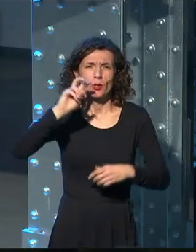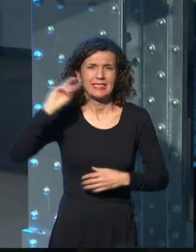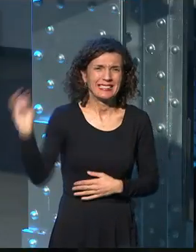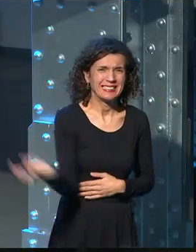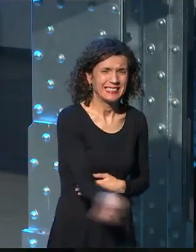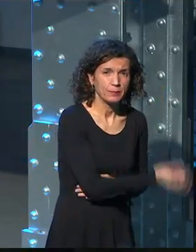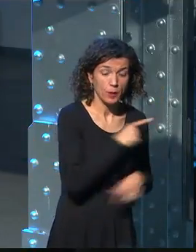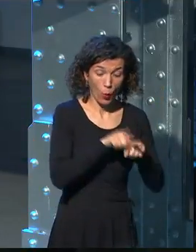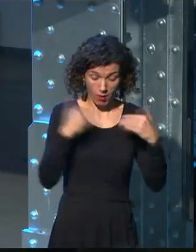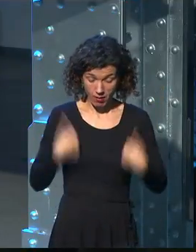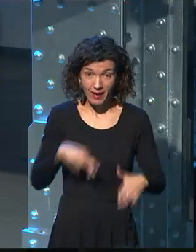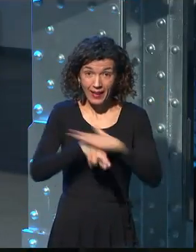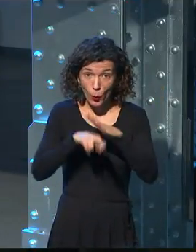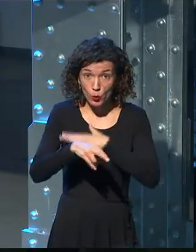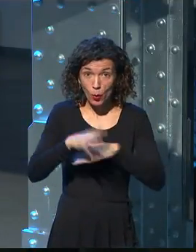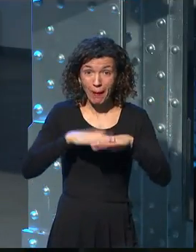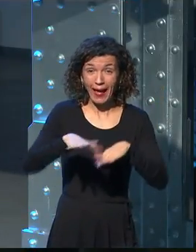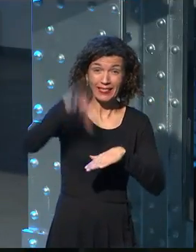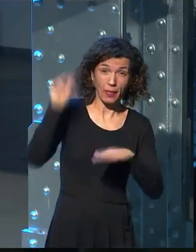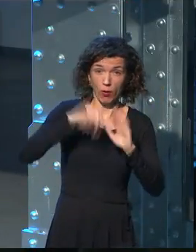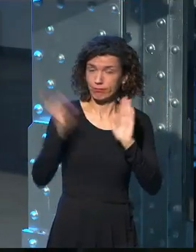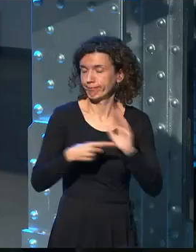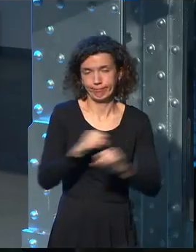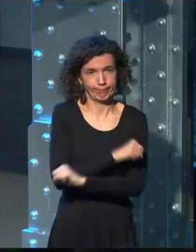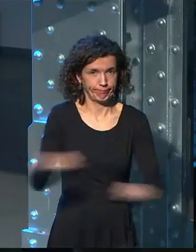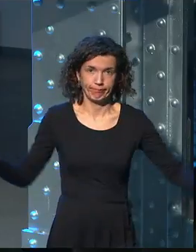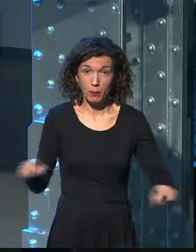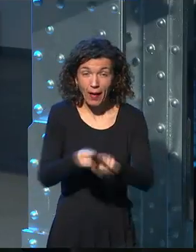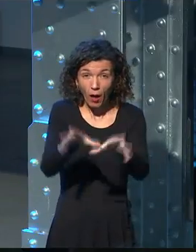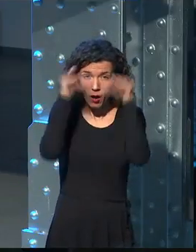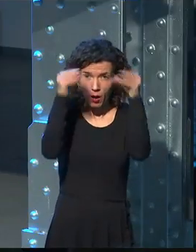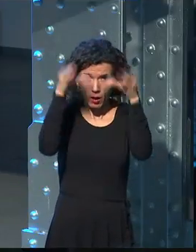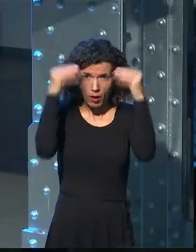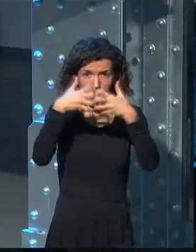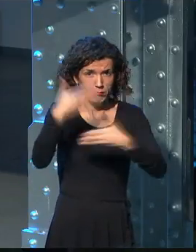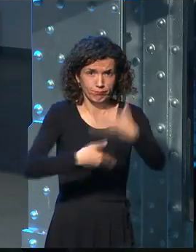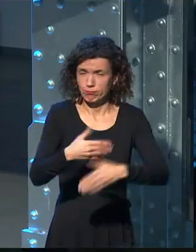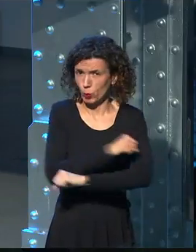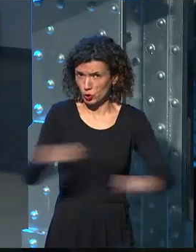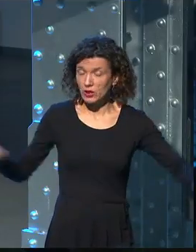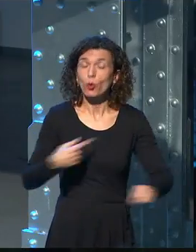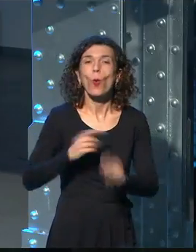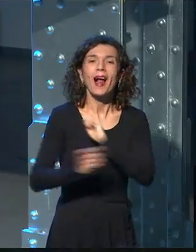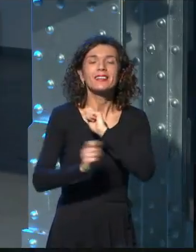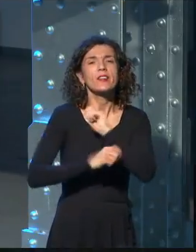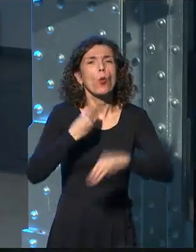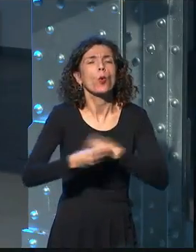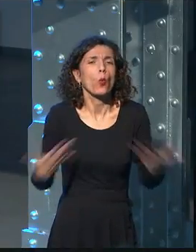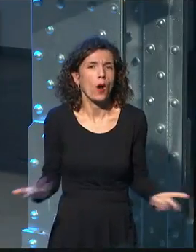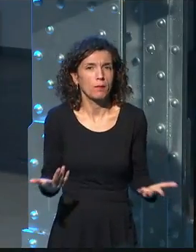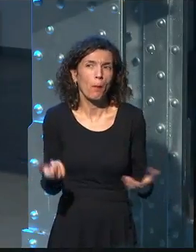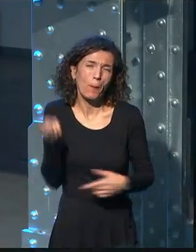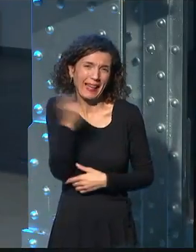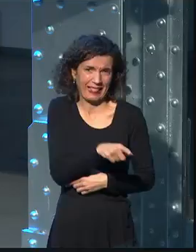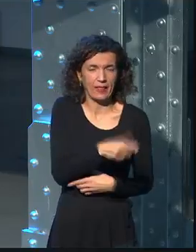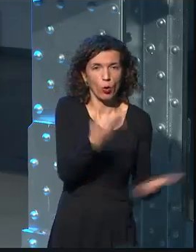no tenemos los recursos fundamentales que necesitamos para poder procesarla toda. Una de las estrategias que utilizamos es equivalente a la que